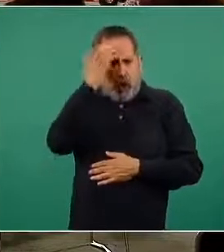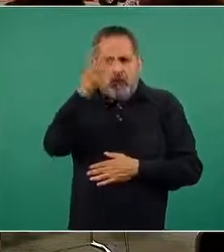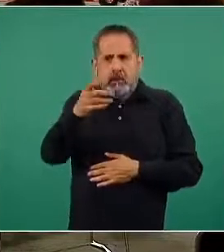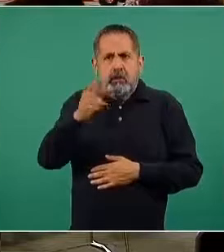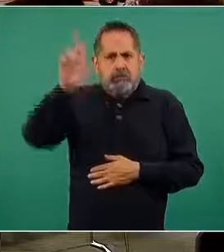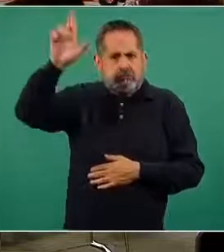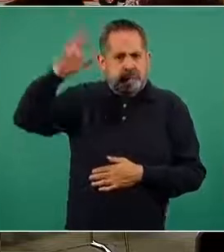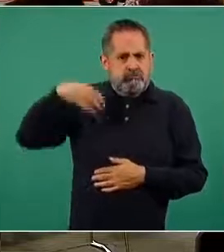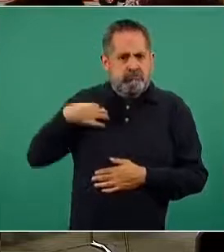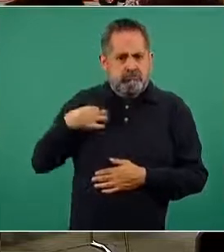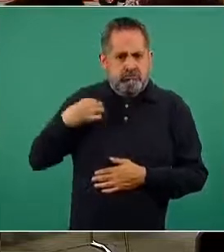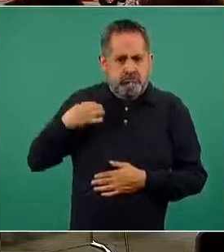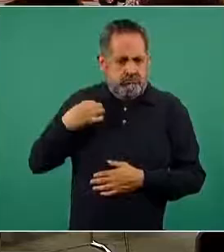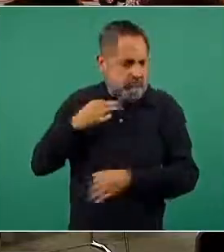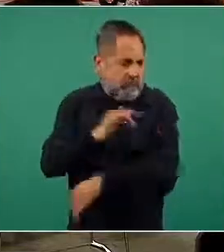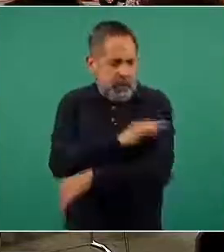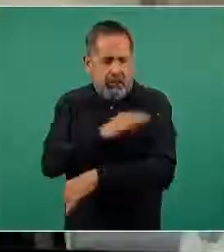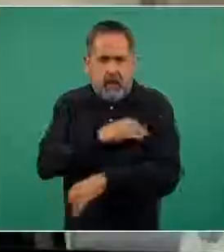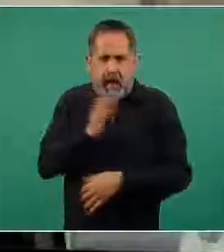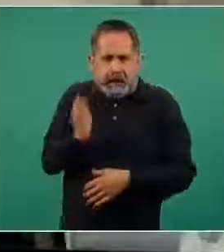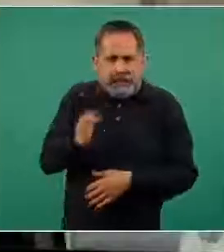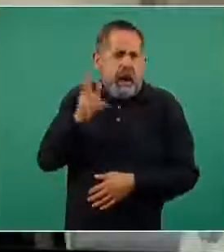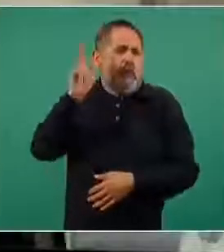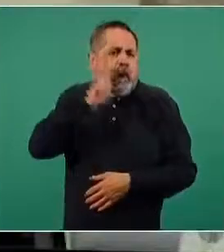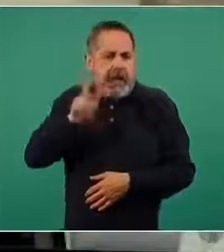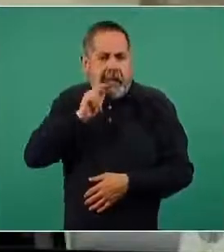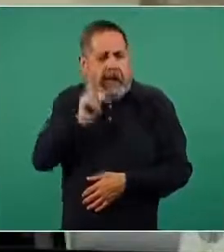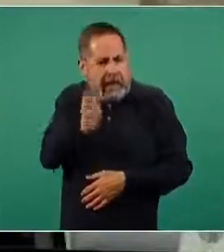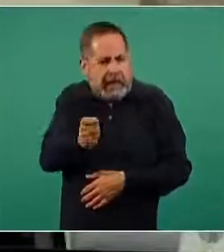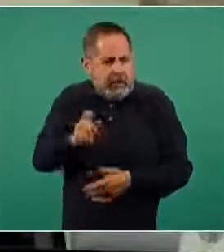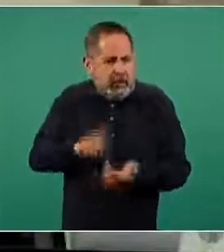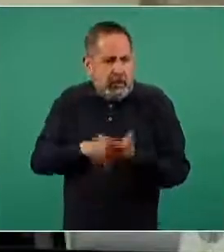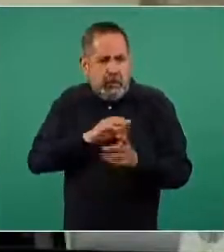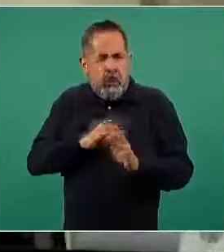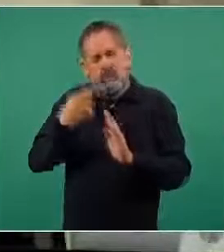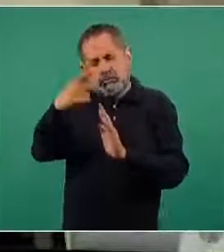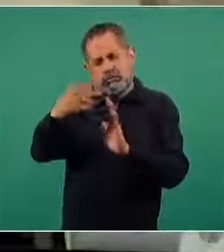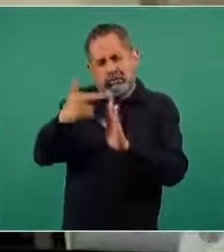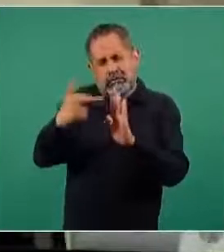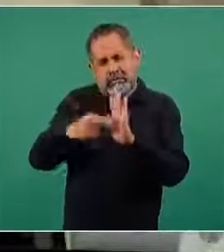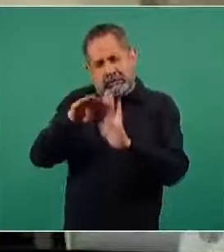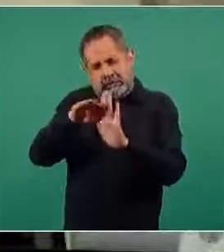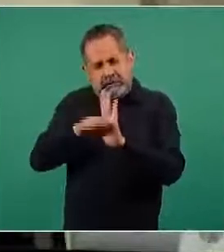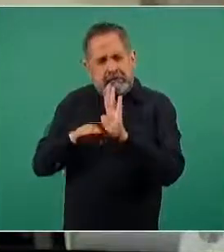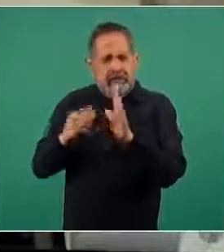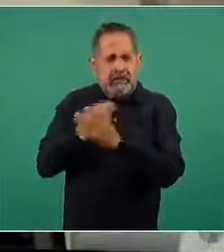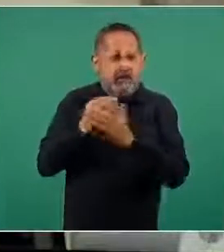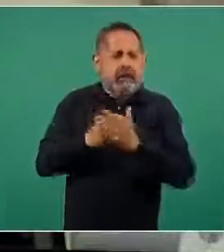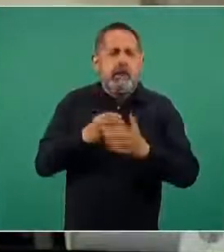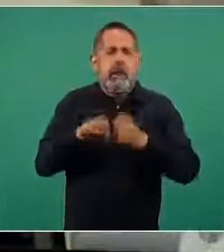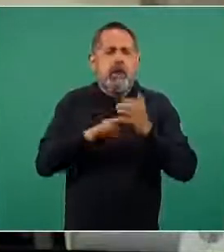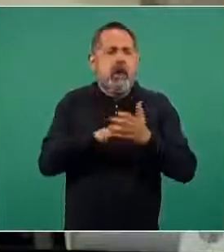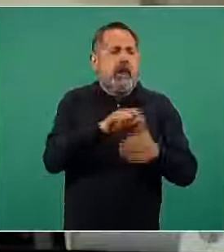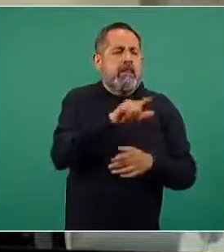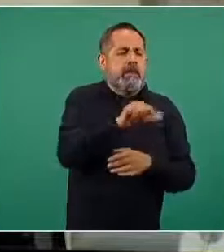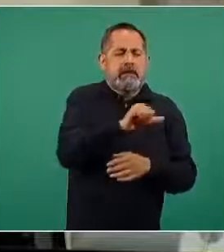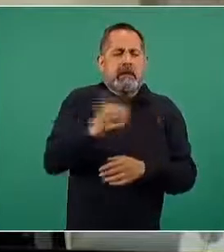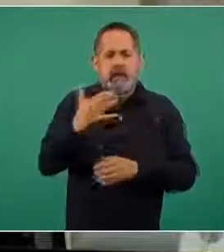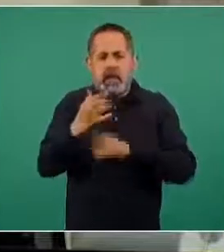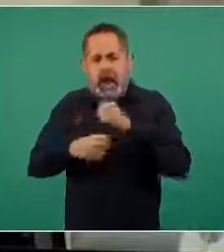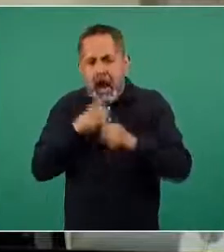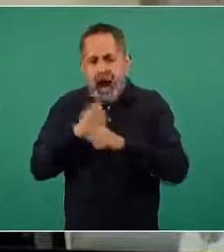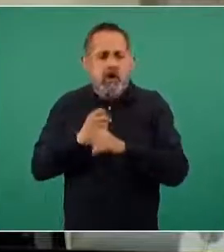para participar en las pruebas? Partiendo del parámetro, bueno, que ustedes ya definieron, que se necesitan personas entre 17 y 50 años de